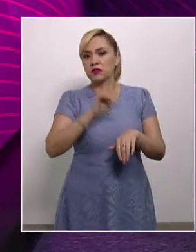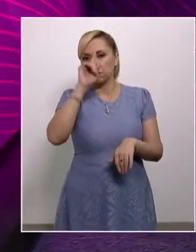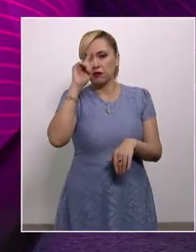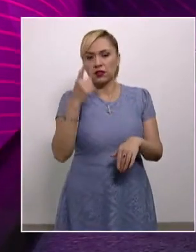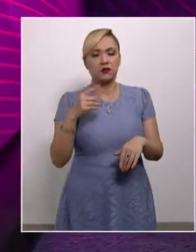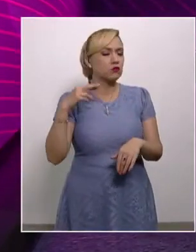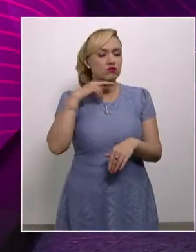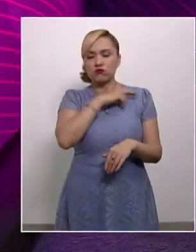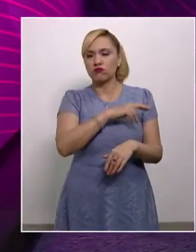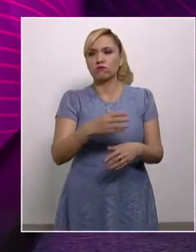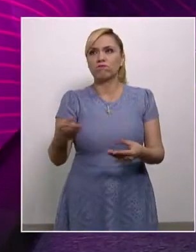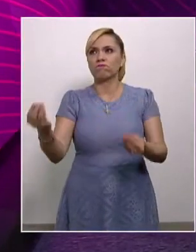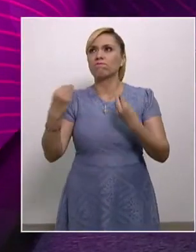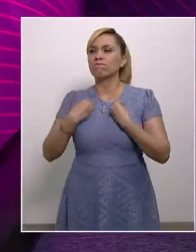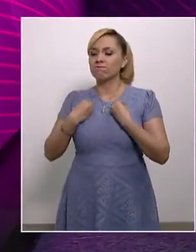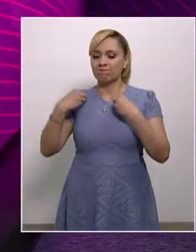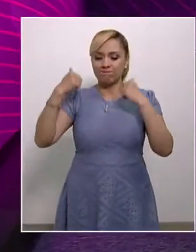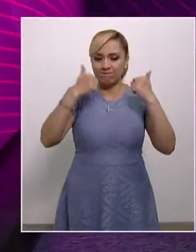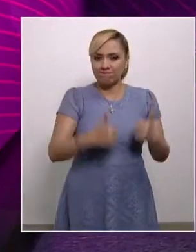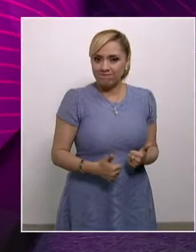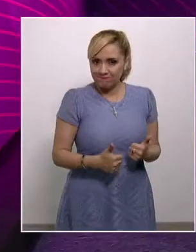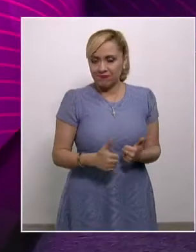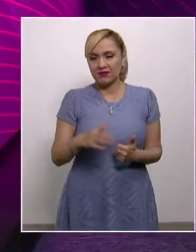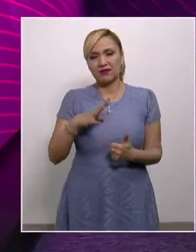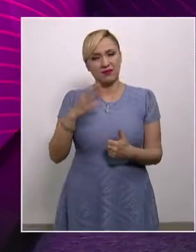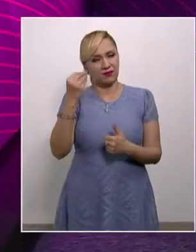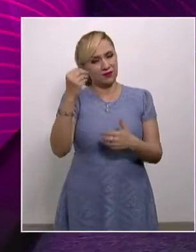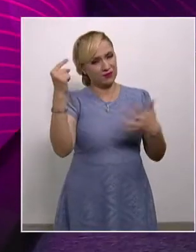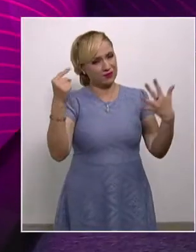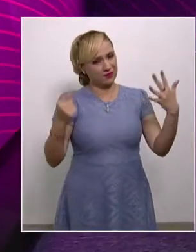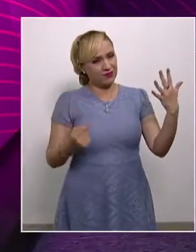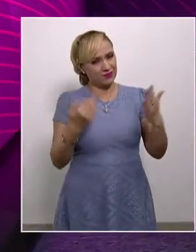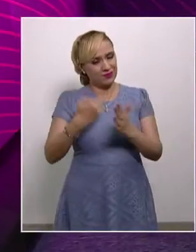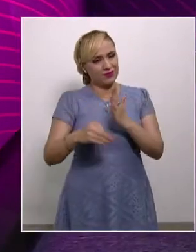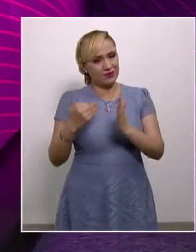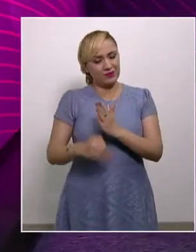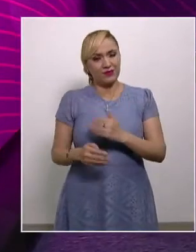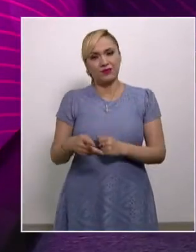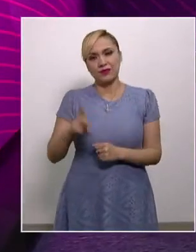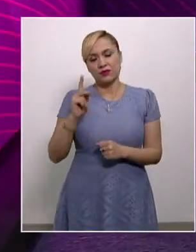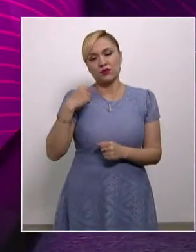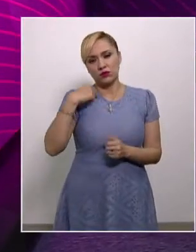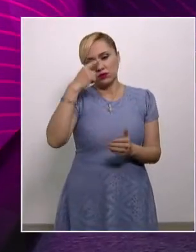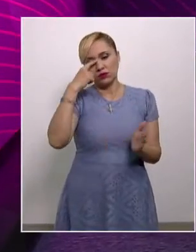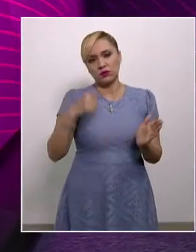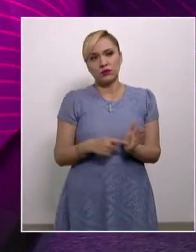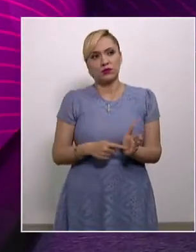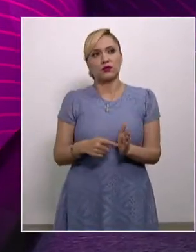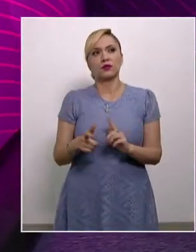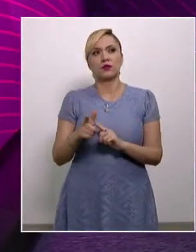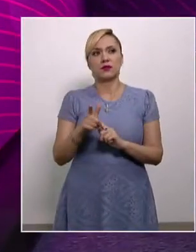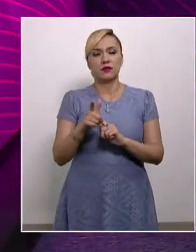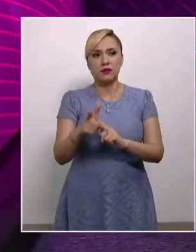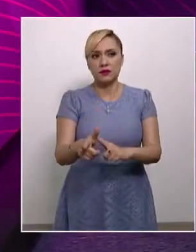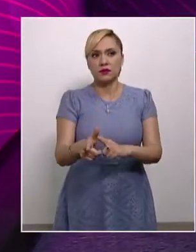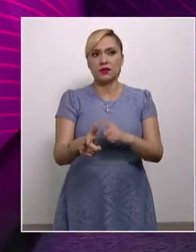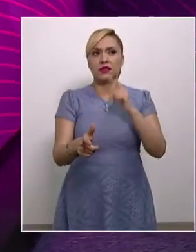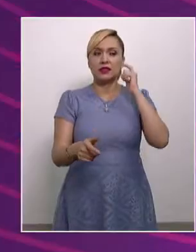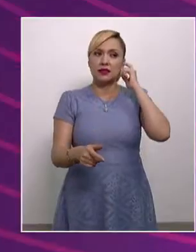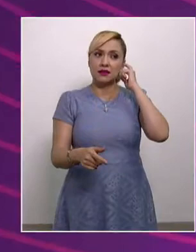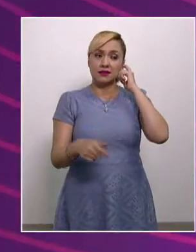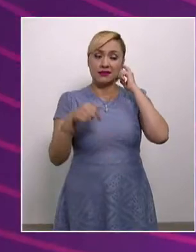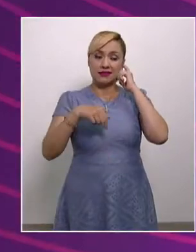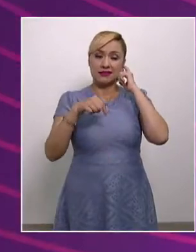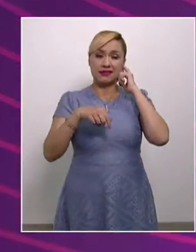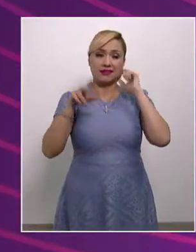para que las personas se pudieran quedar. Hay muchos retos todavía ahí, pero sí me parece que sigue permeando el gran tema de